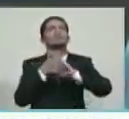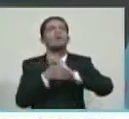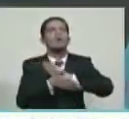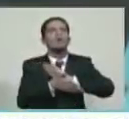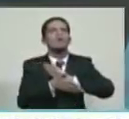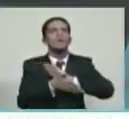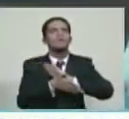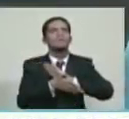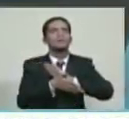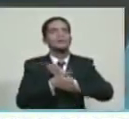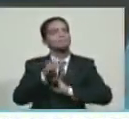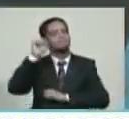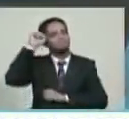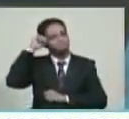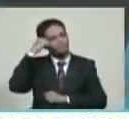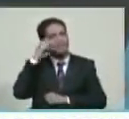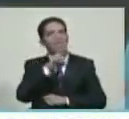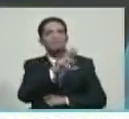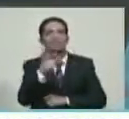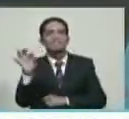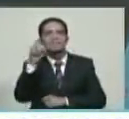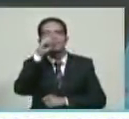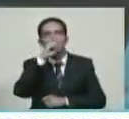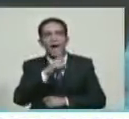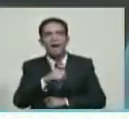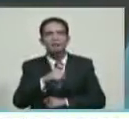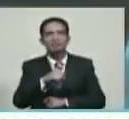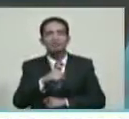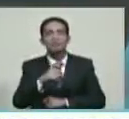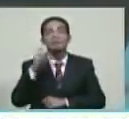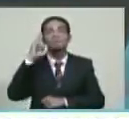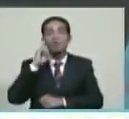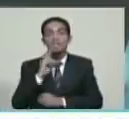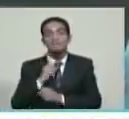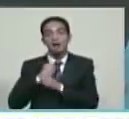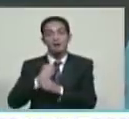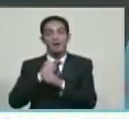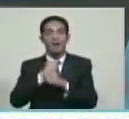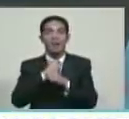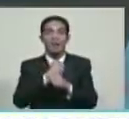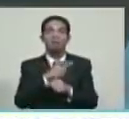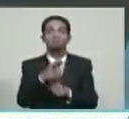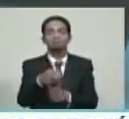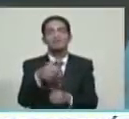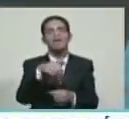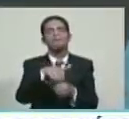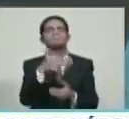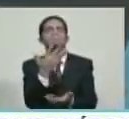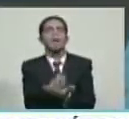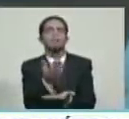la conmemoración del bicentenario del paso del libertador Simón Bolívar por el Estado Monagas.